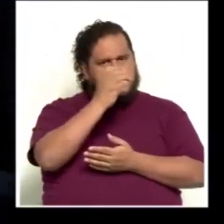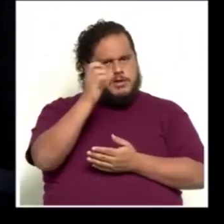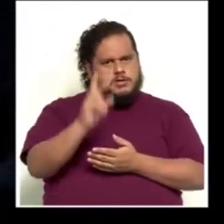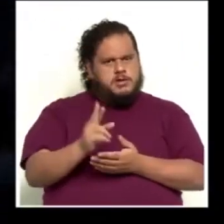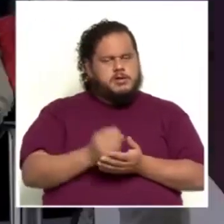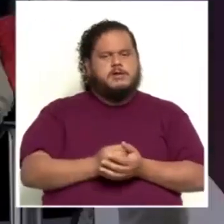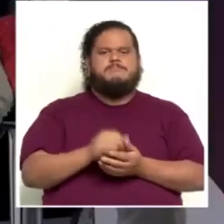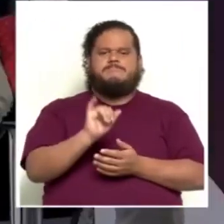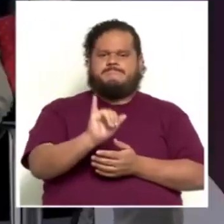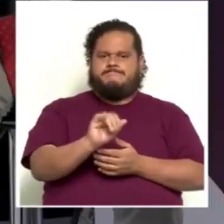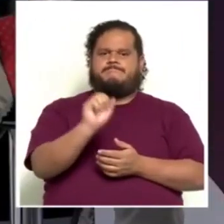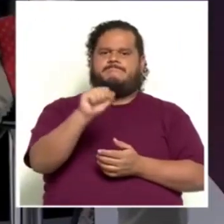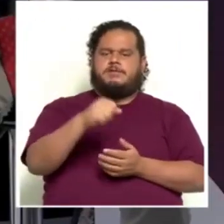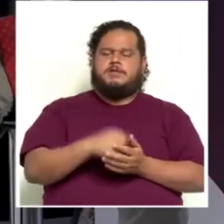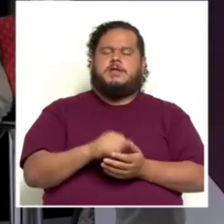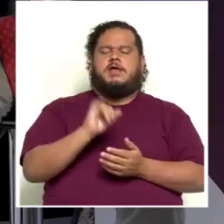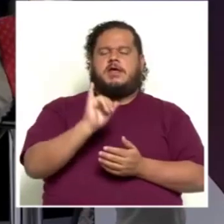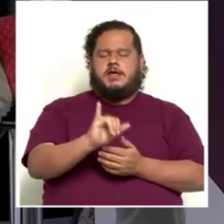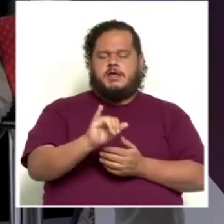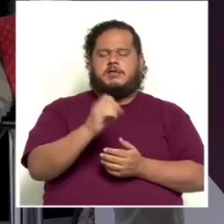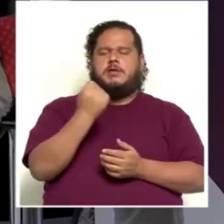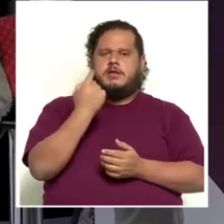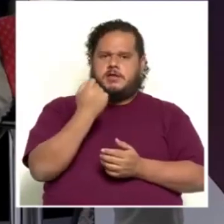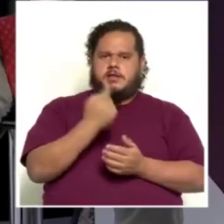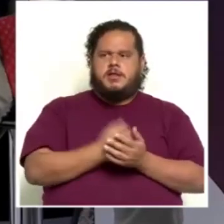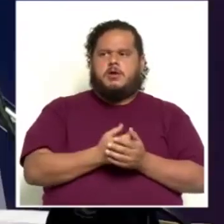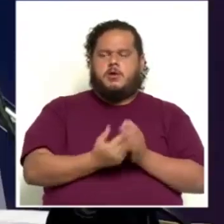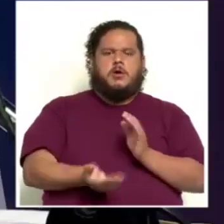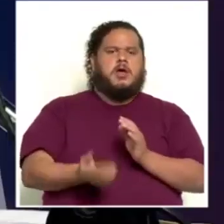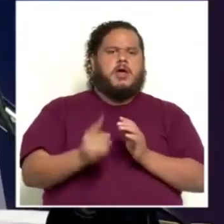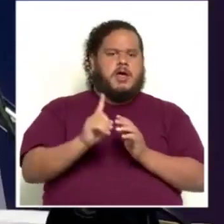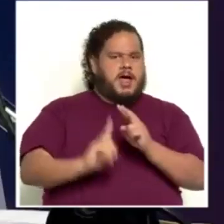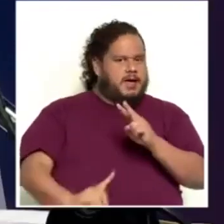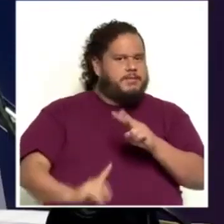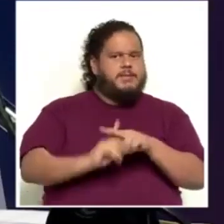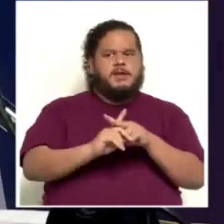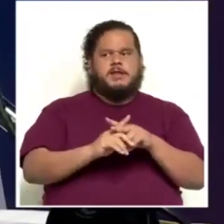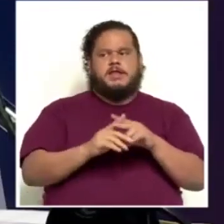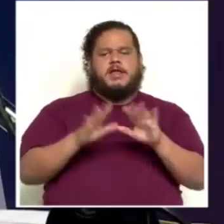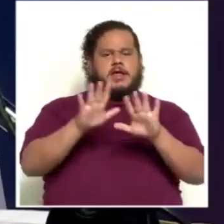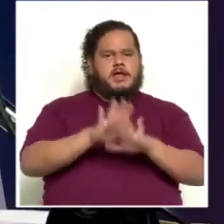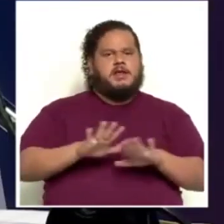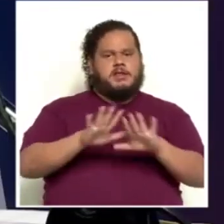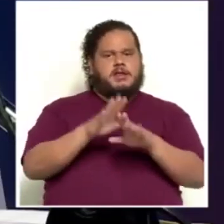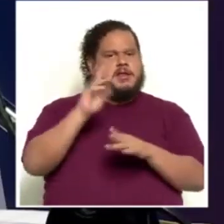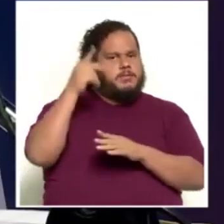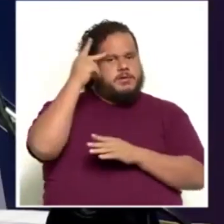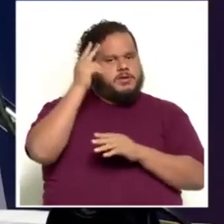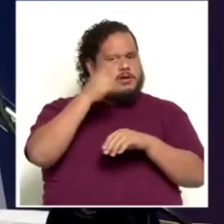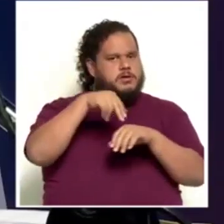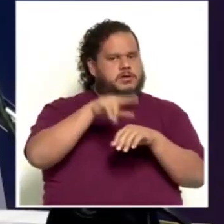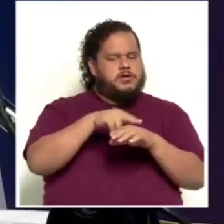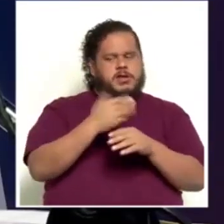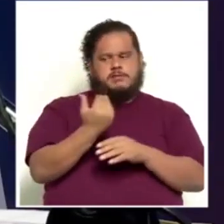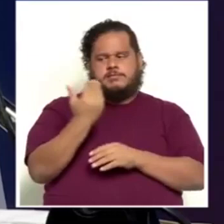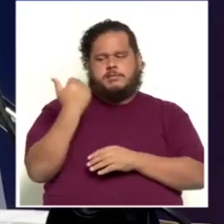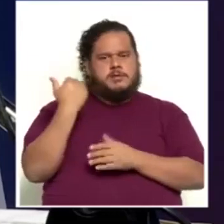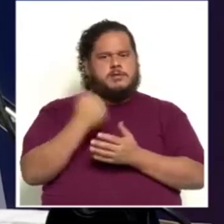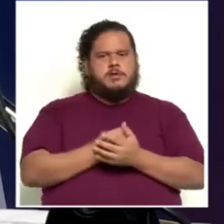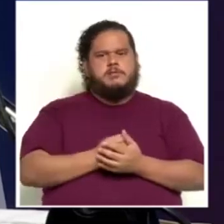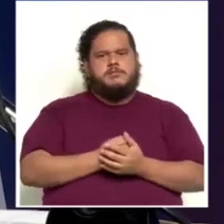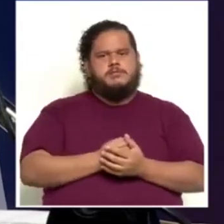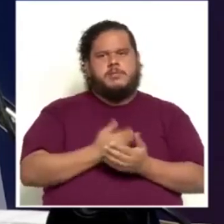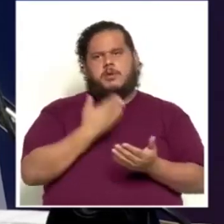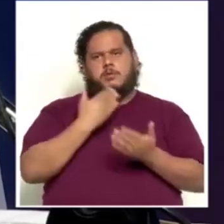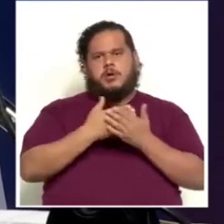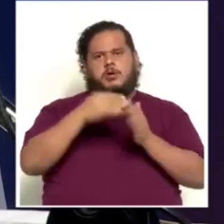costarricense. Eso sí hay que entenderlo, que por lo menos aparece en la escena política nacional hace escasamente,